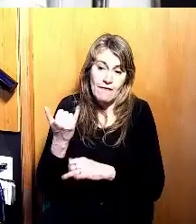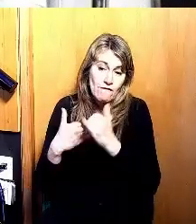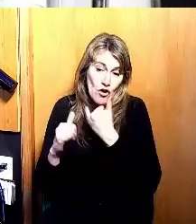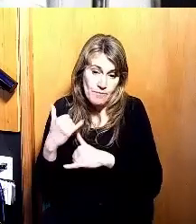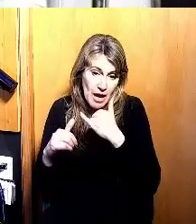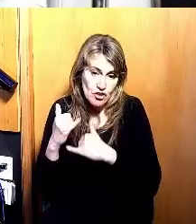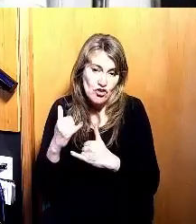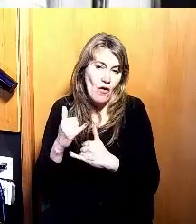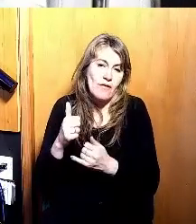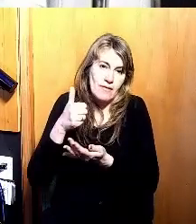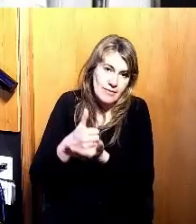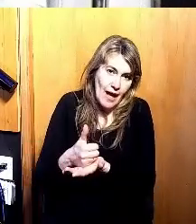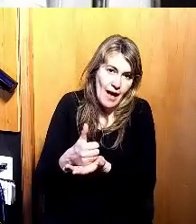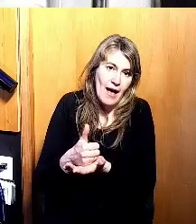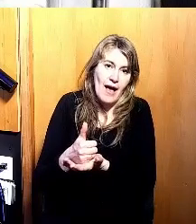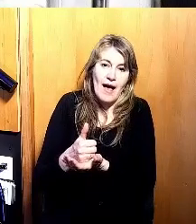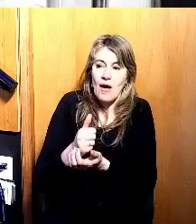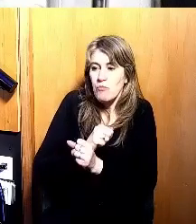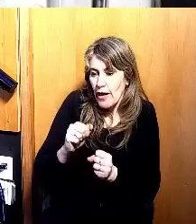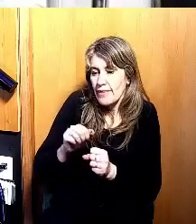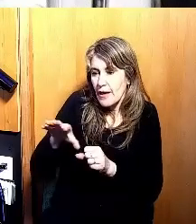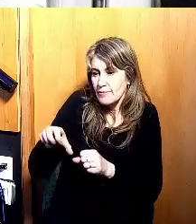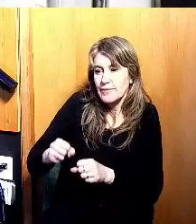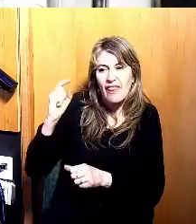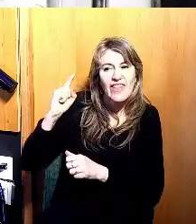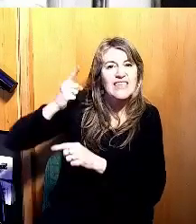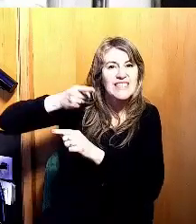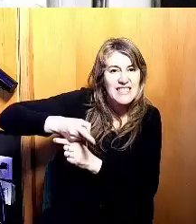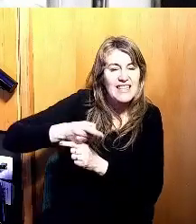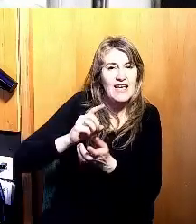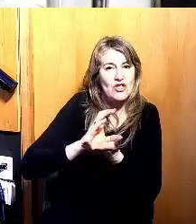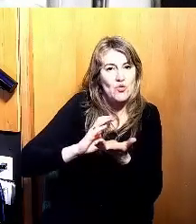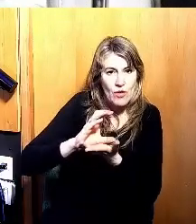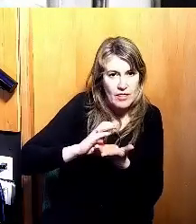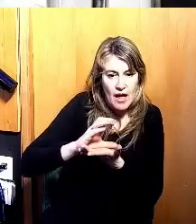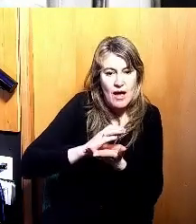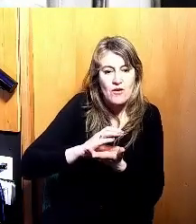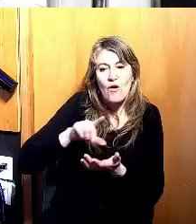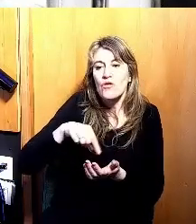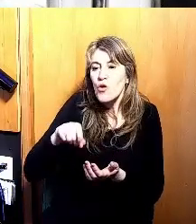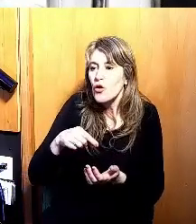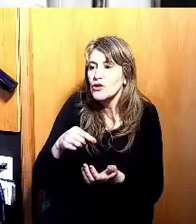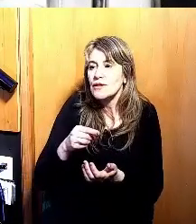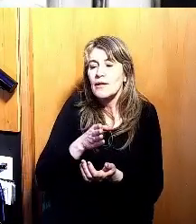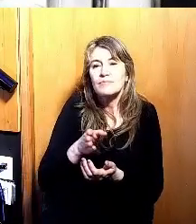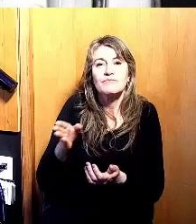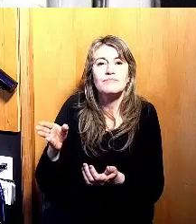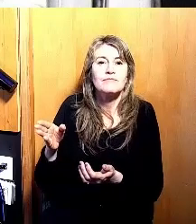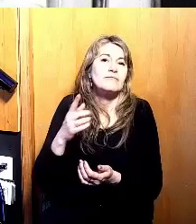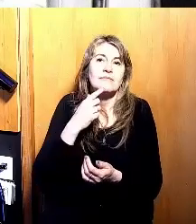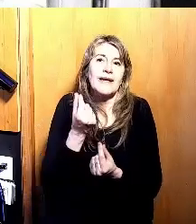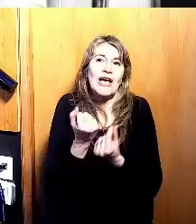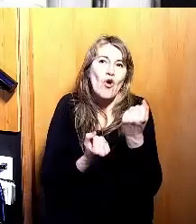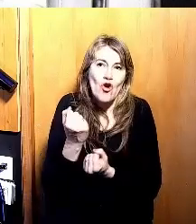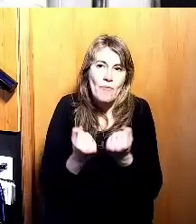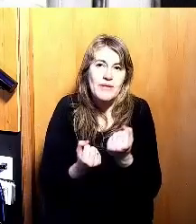estar y tenía que estar disponible para toma de decisiones, para ciudadanos. Si uno no sabe en su cuadra dónde llevar los reciclables, por más de que hablemos todos de economía circular,